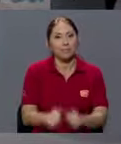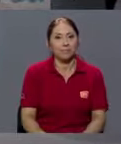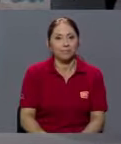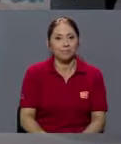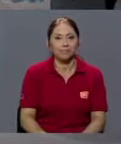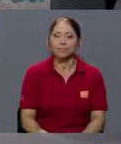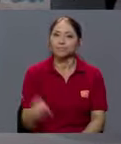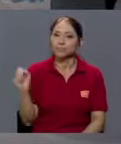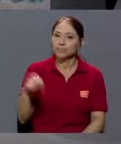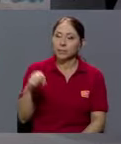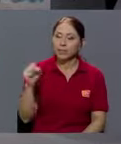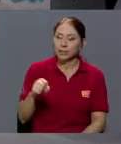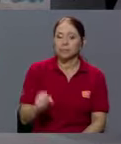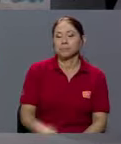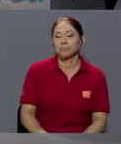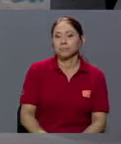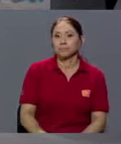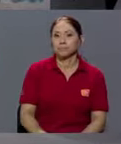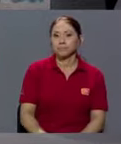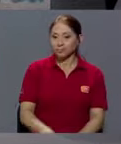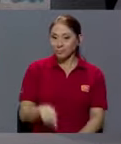Sí,